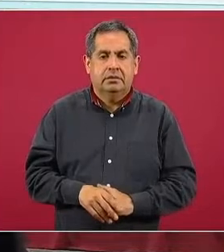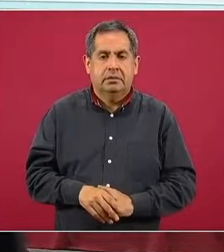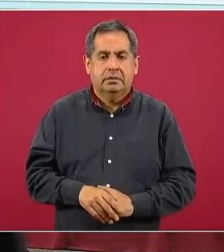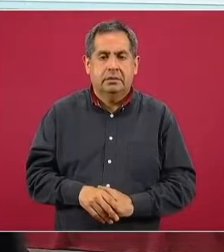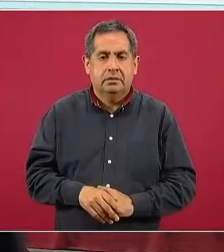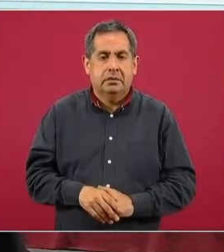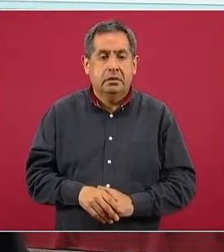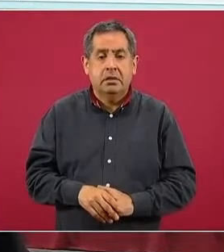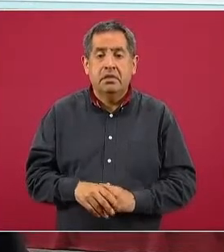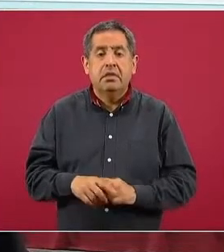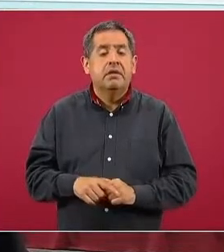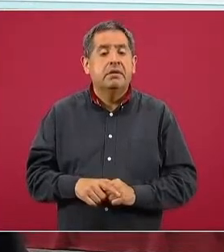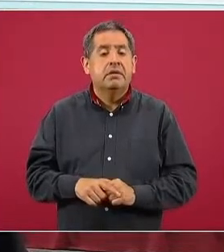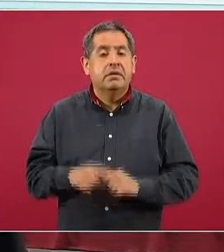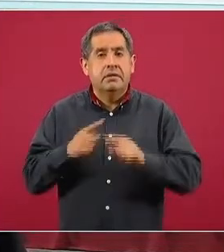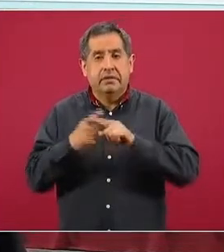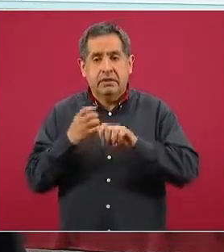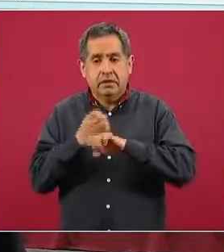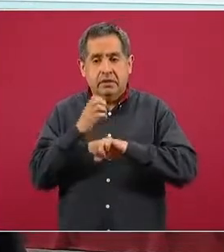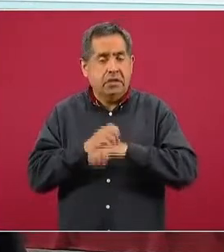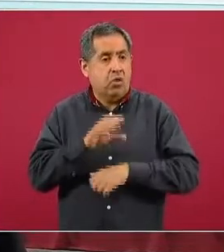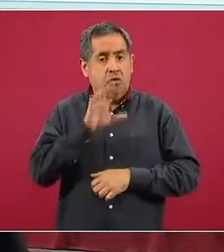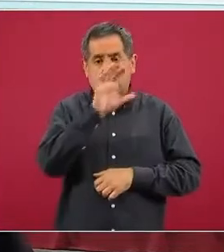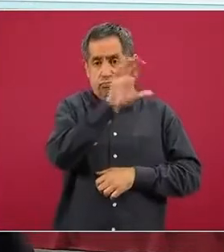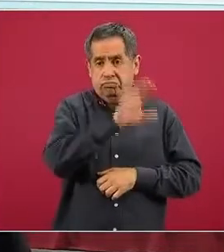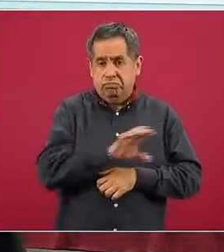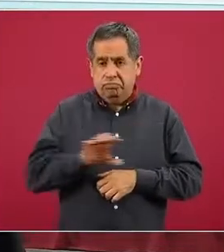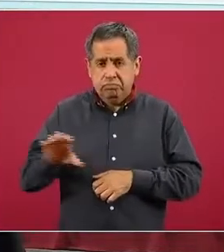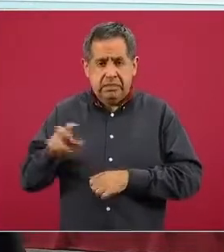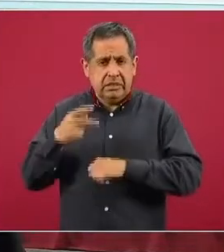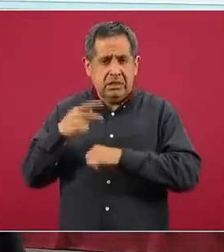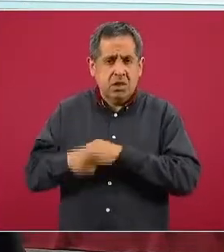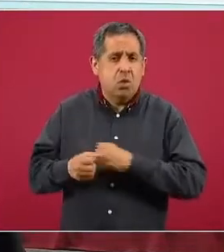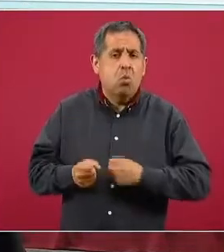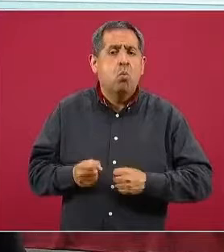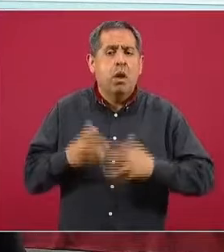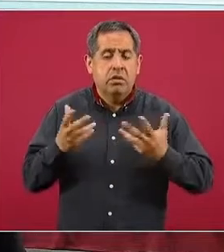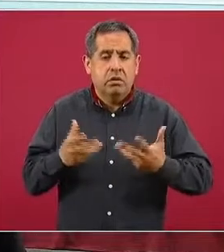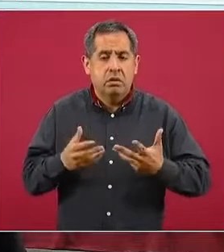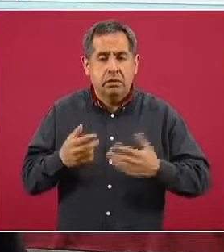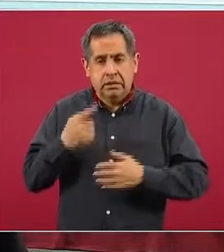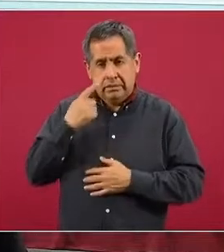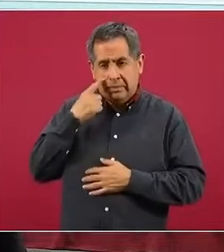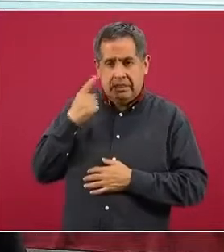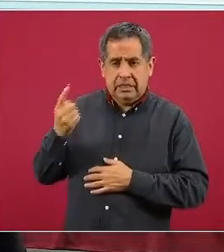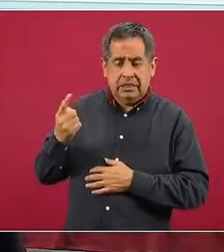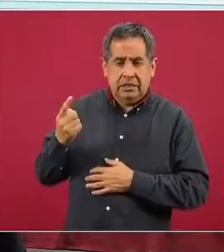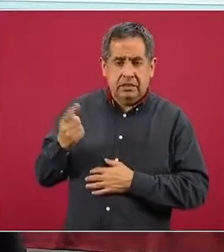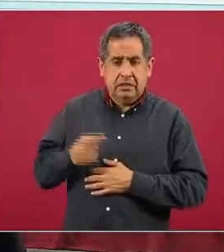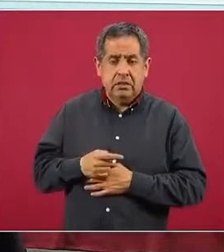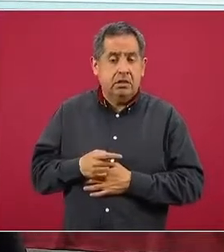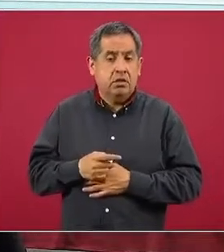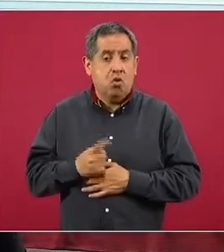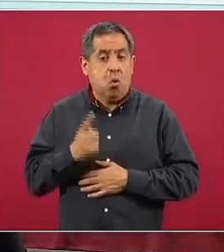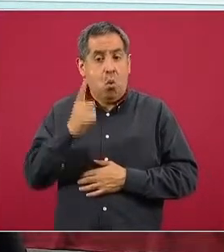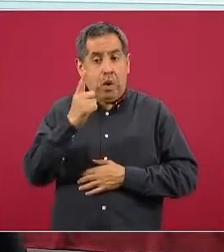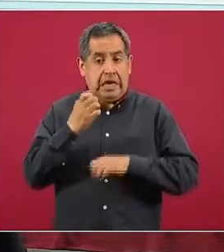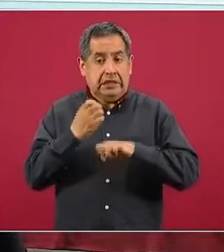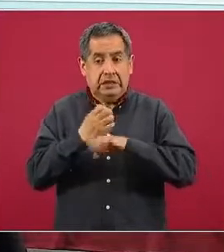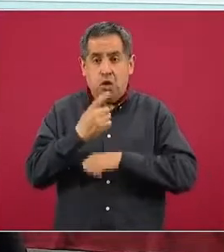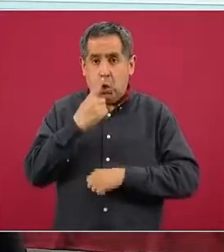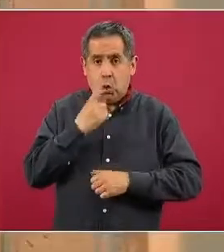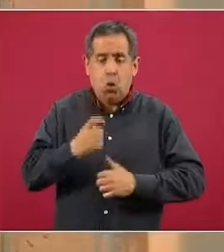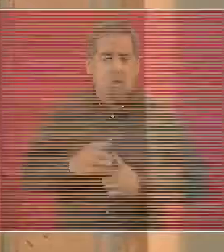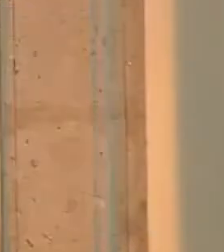¿Cuántas entidades federativas hay por nivel de riesgo? Regresamos ahora a tener los 4 niveles de riesgo. Una entidad en